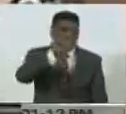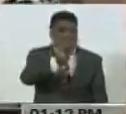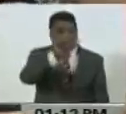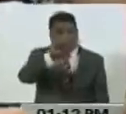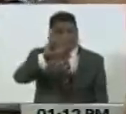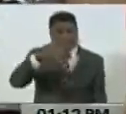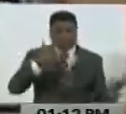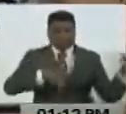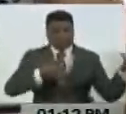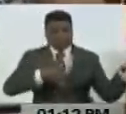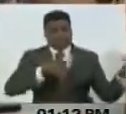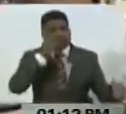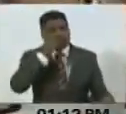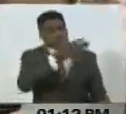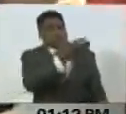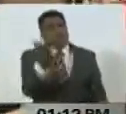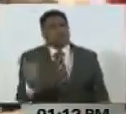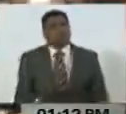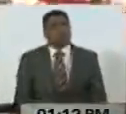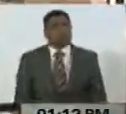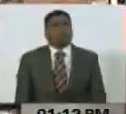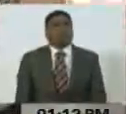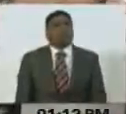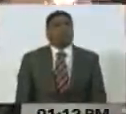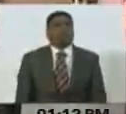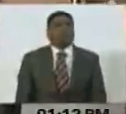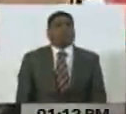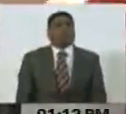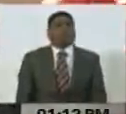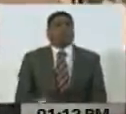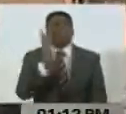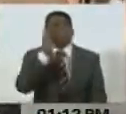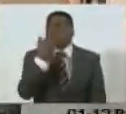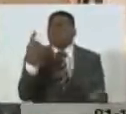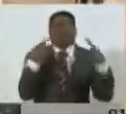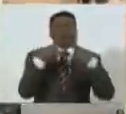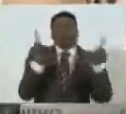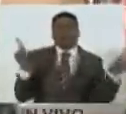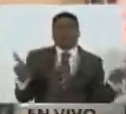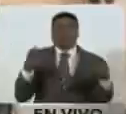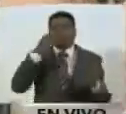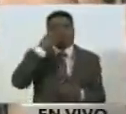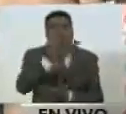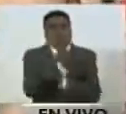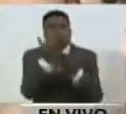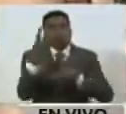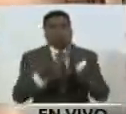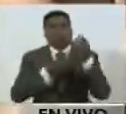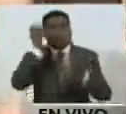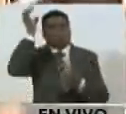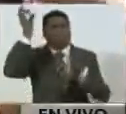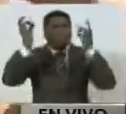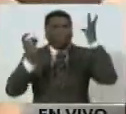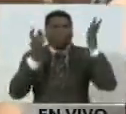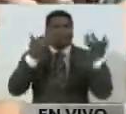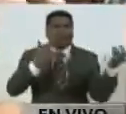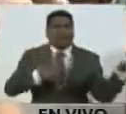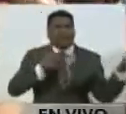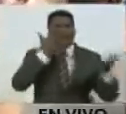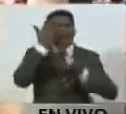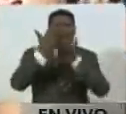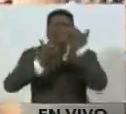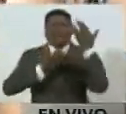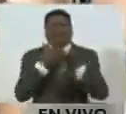del pueblo. Así es, aquí estamos todo el pueblo, no hay diferencia entre el pueblo creador y el pueblo cantor, no hay diferencia entre el